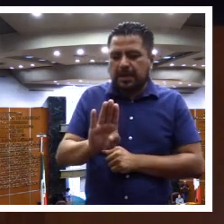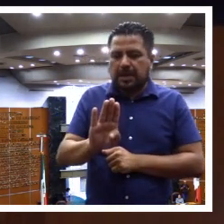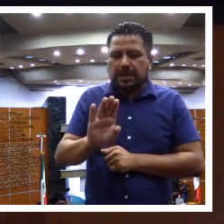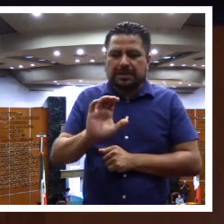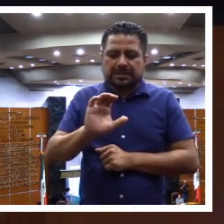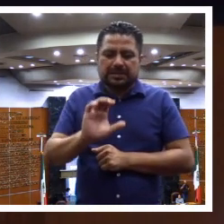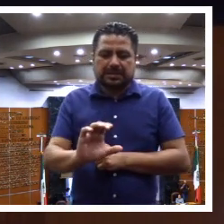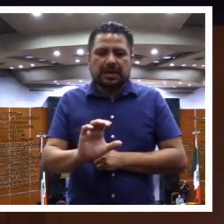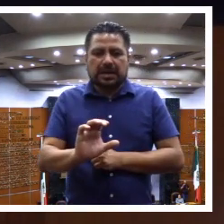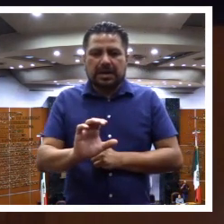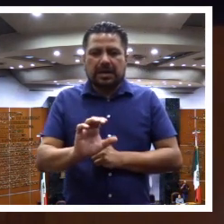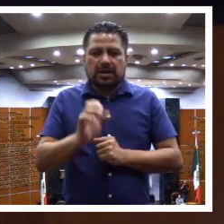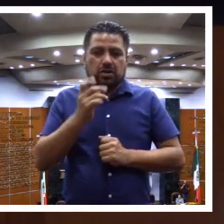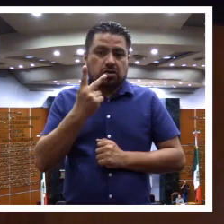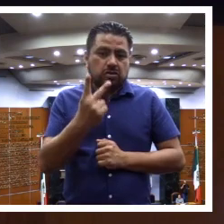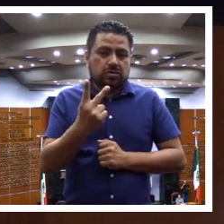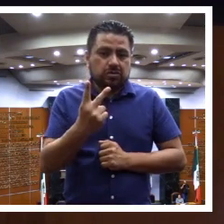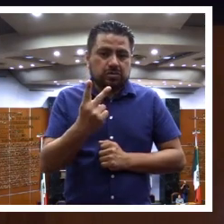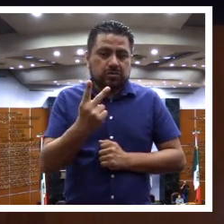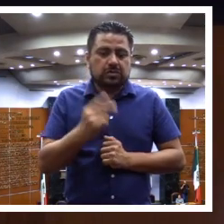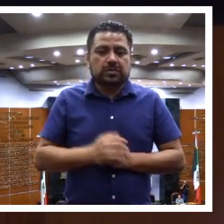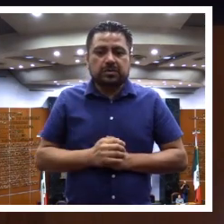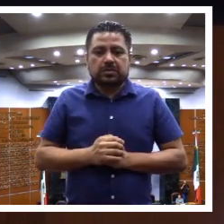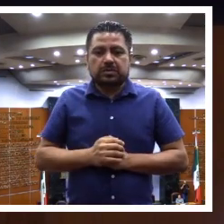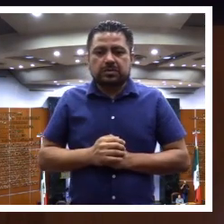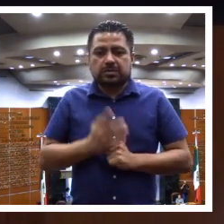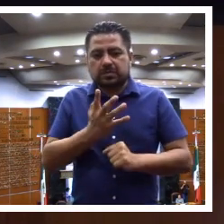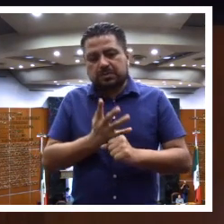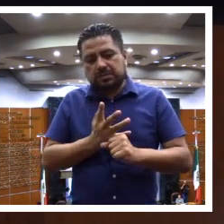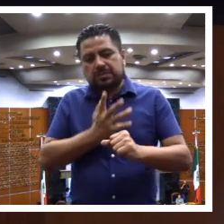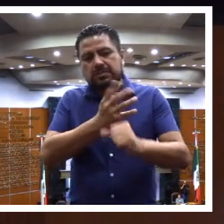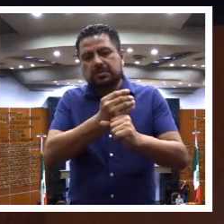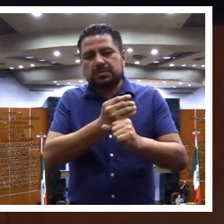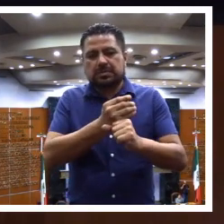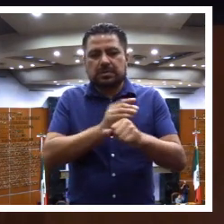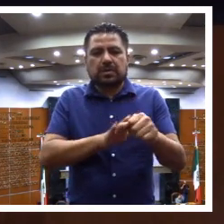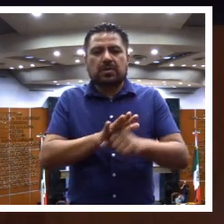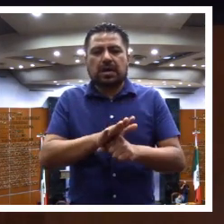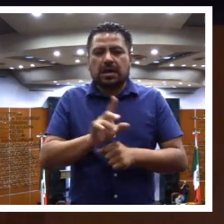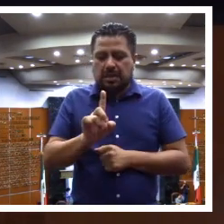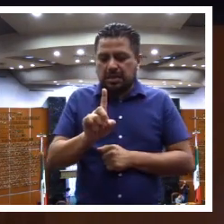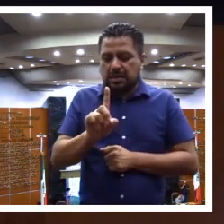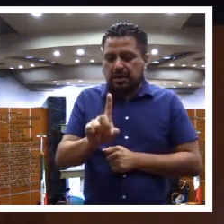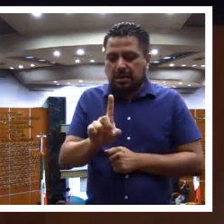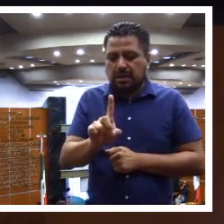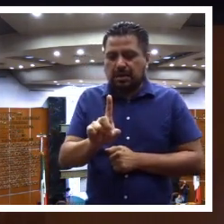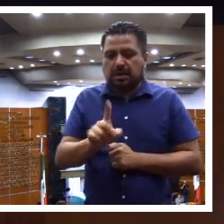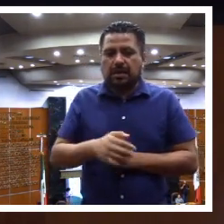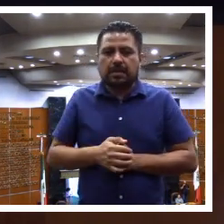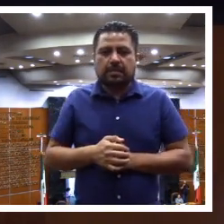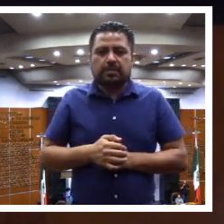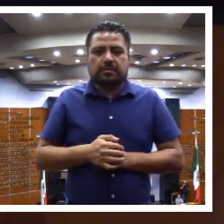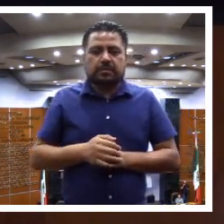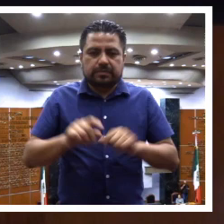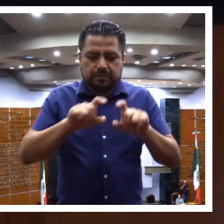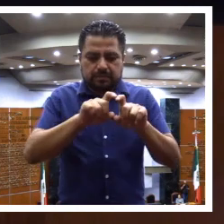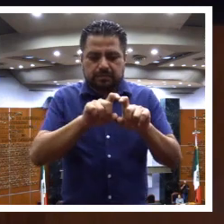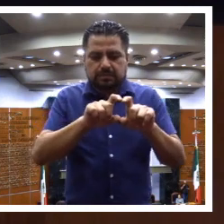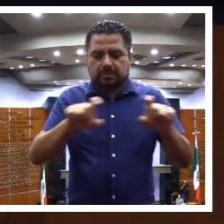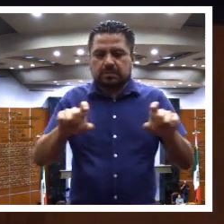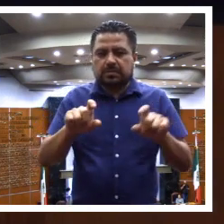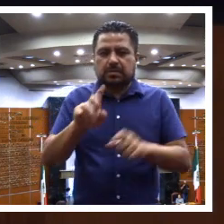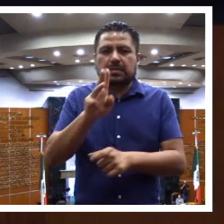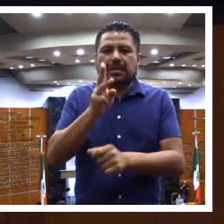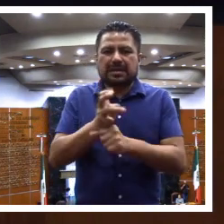inciso c y se adiciona el inciso d a la fracción